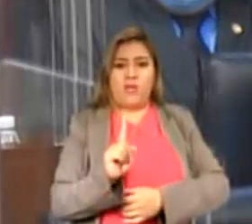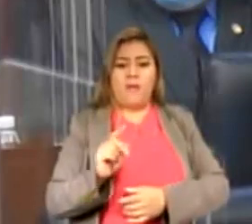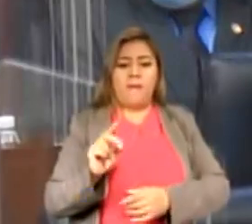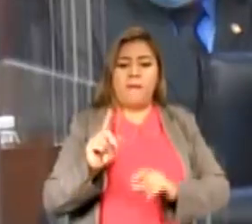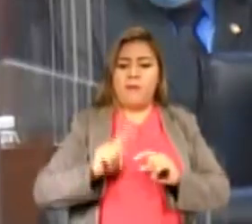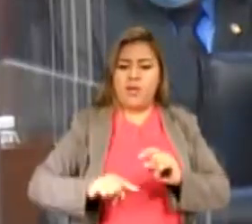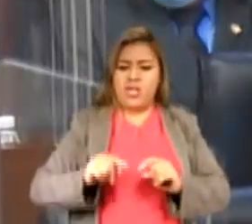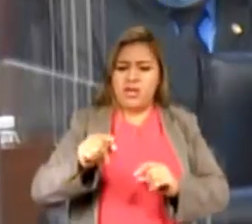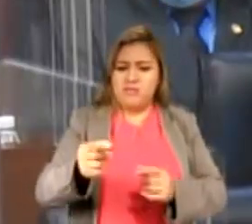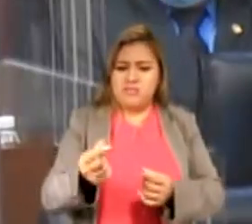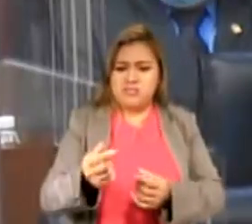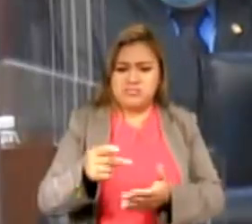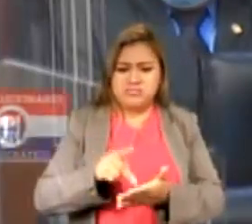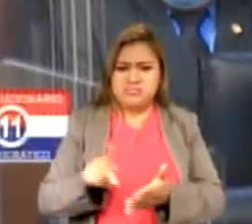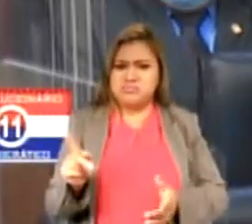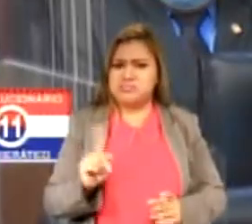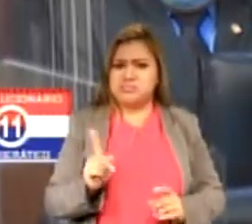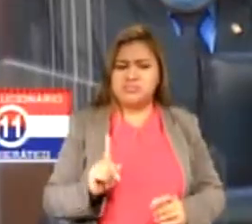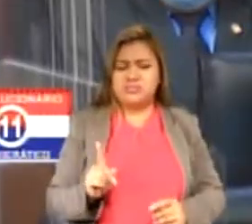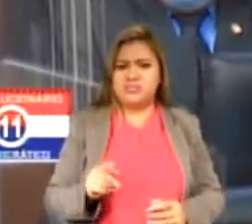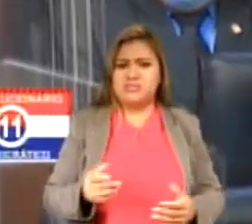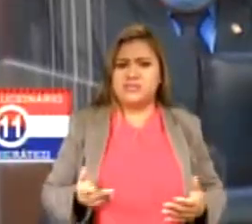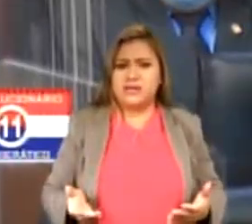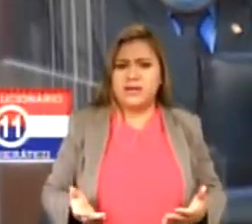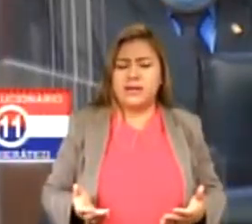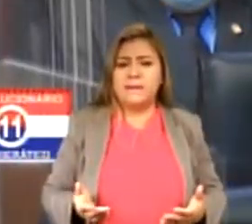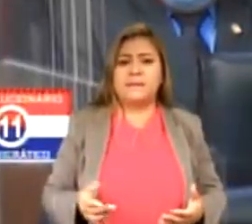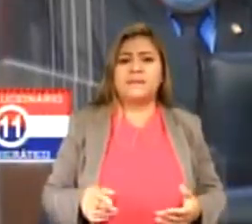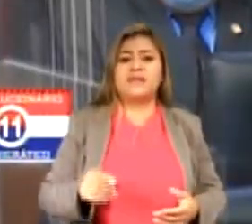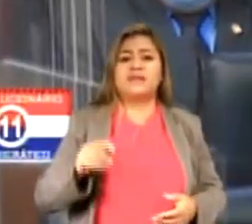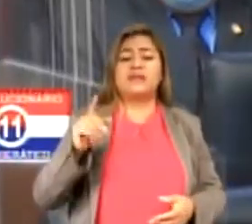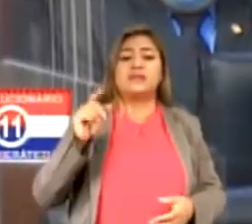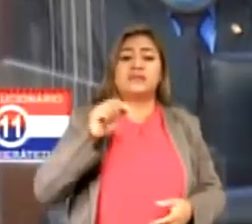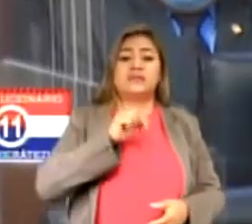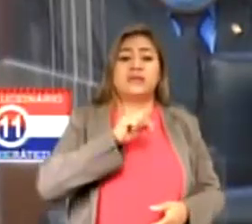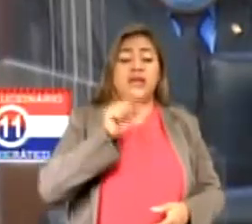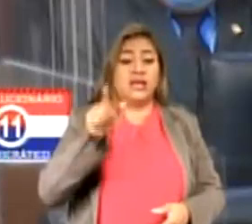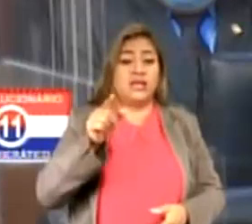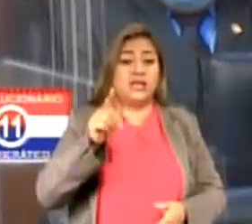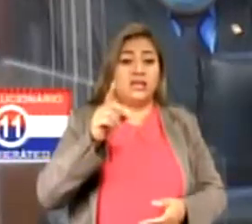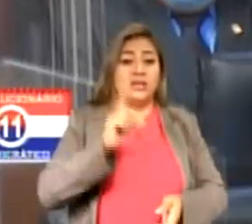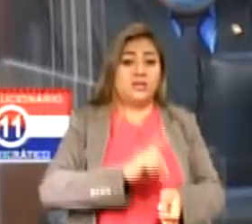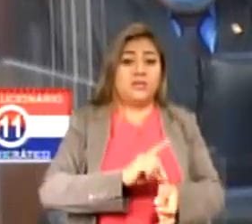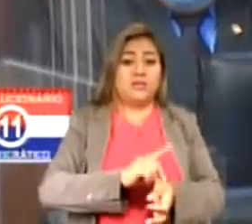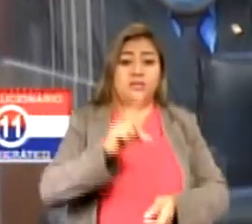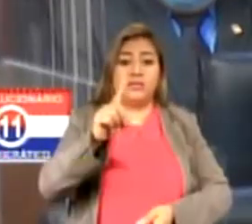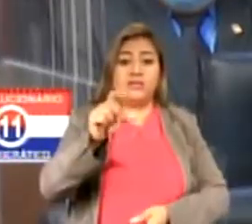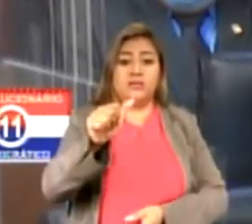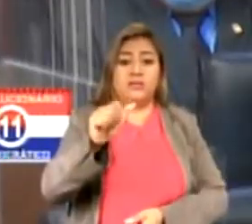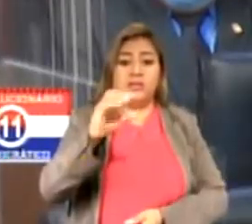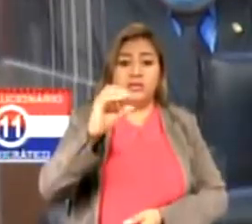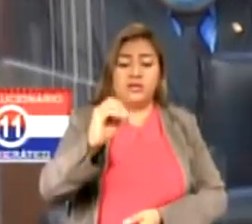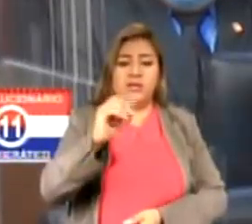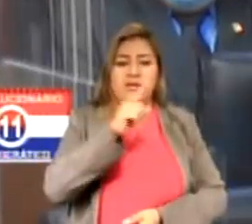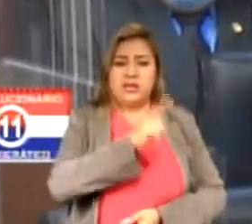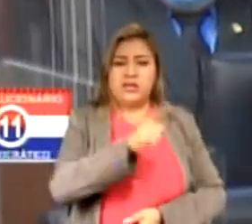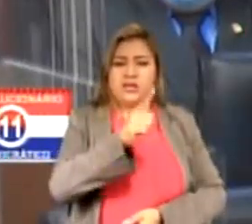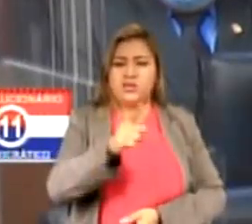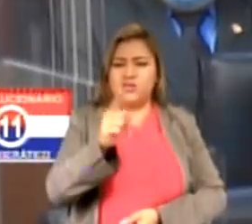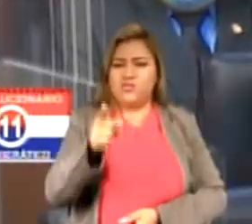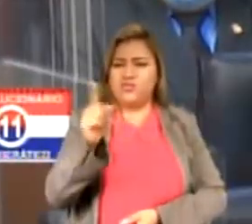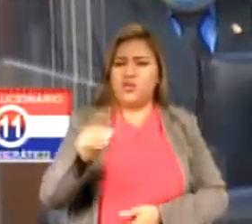de invalidez, vejez y muerte. Y el señor Lao nos señaló a todos los diputados,